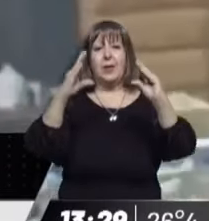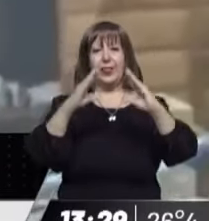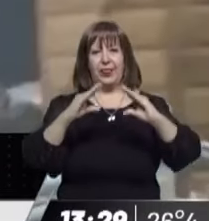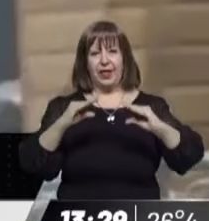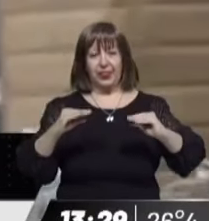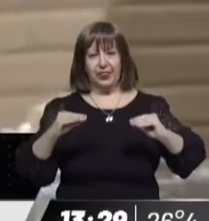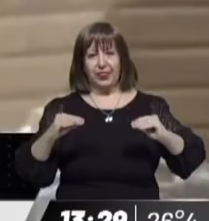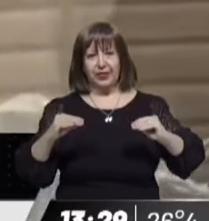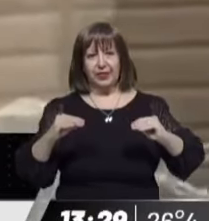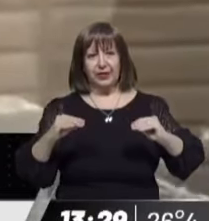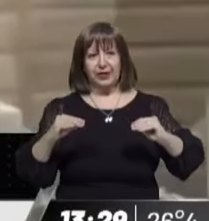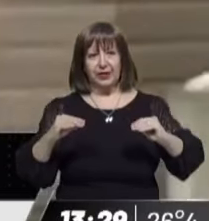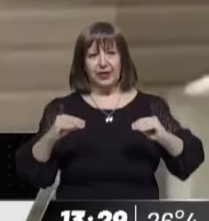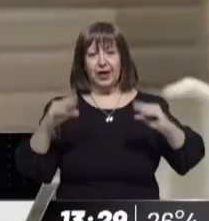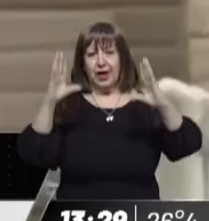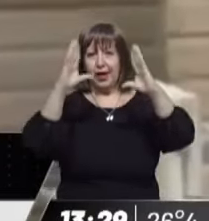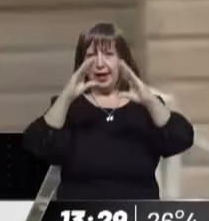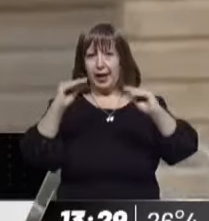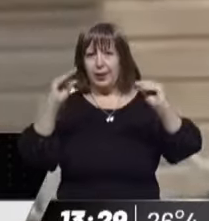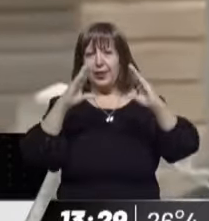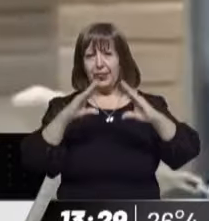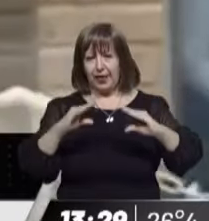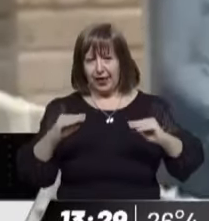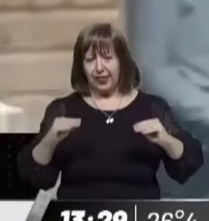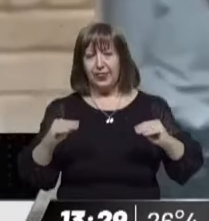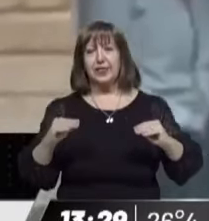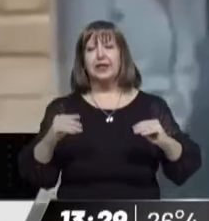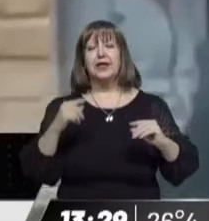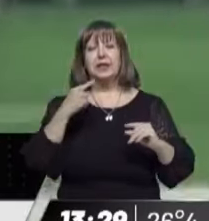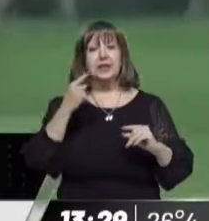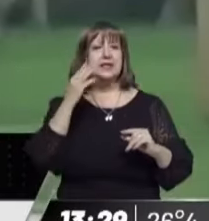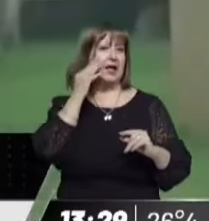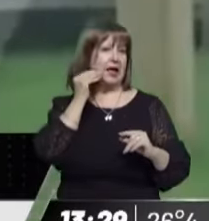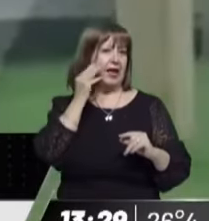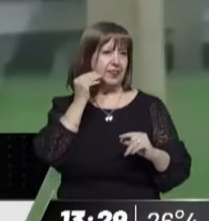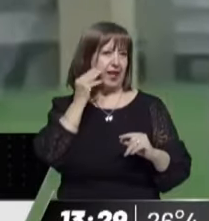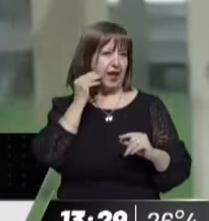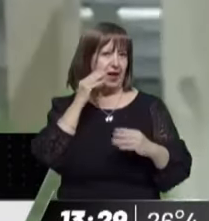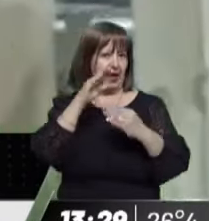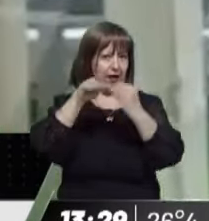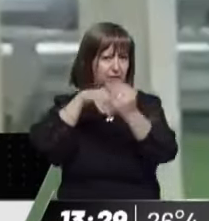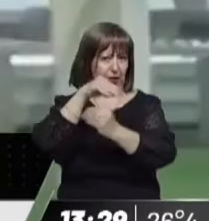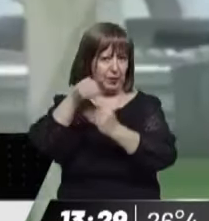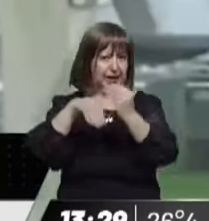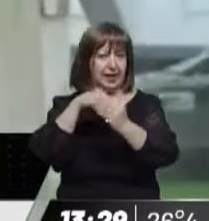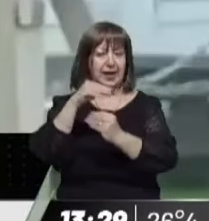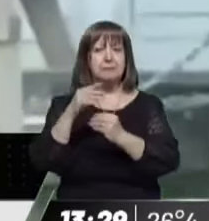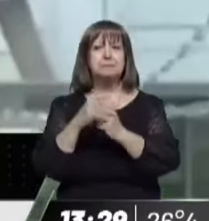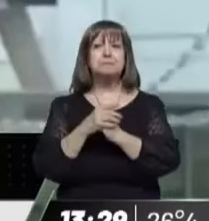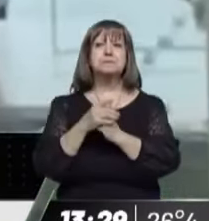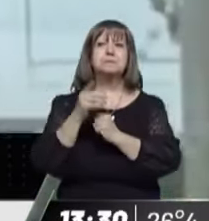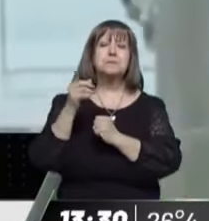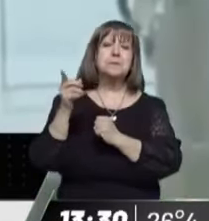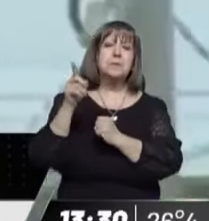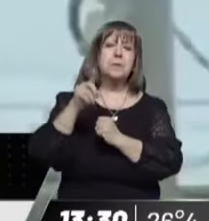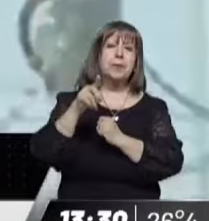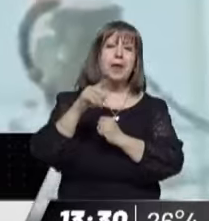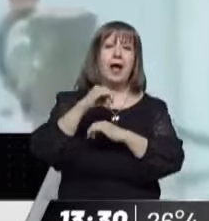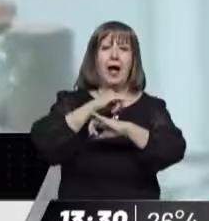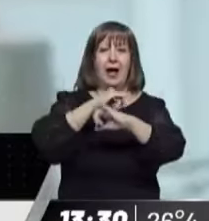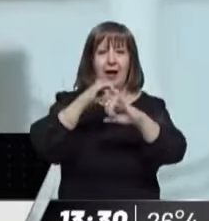enferma. La familia real apareció para Navidad. Anunciaron también a través de el corresponsal